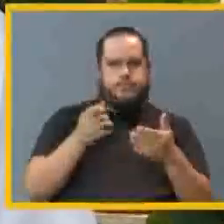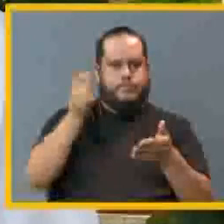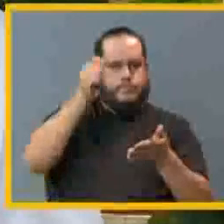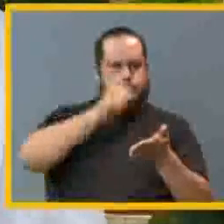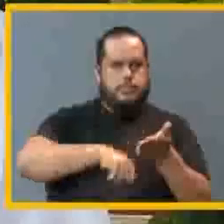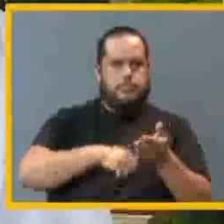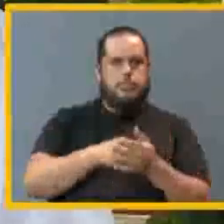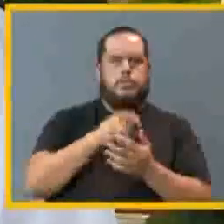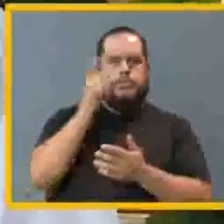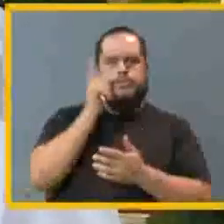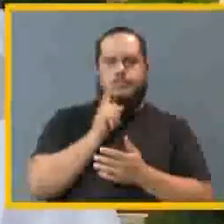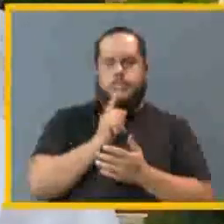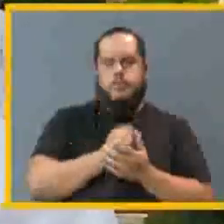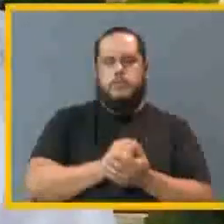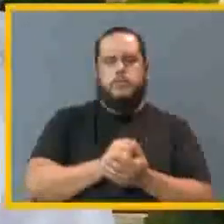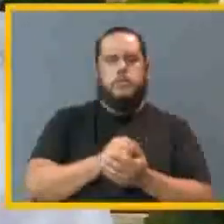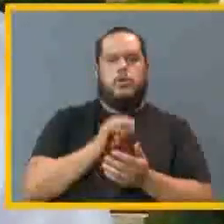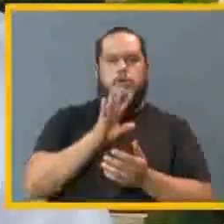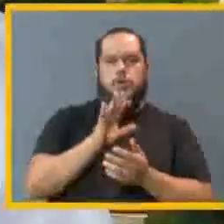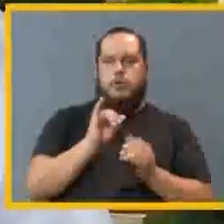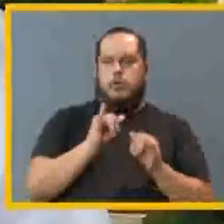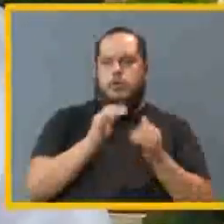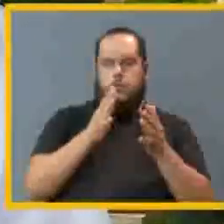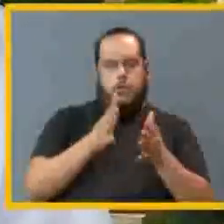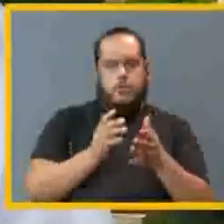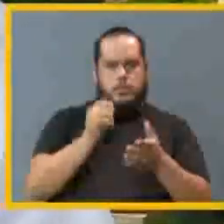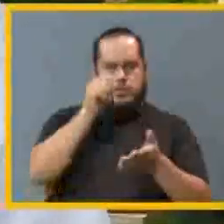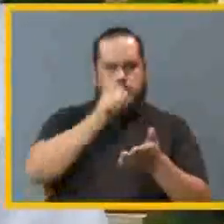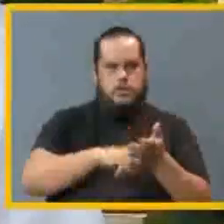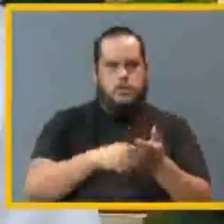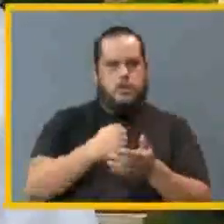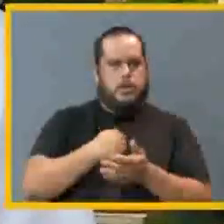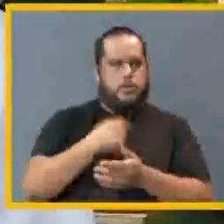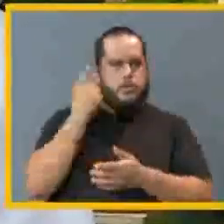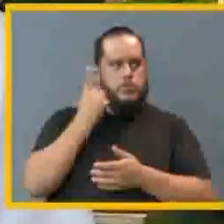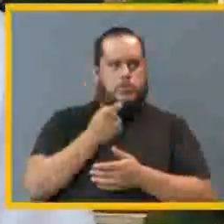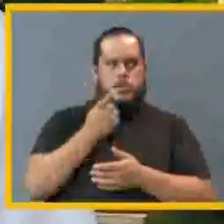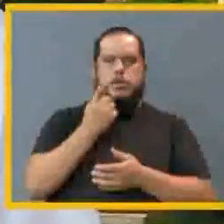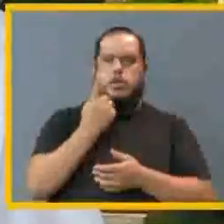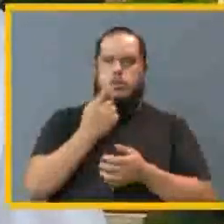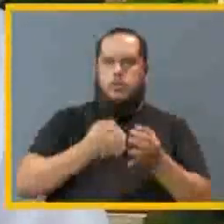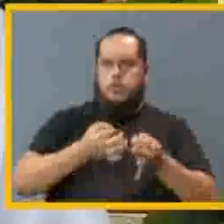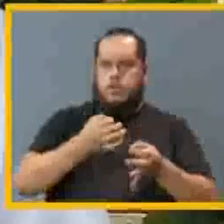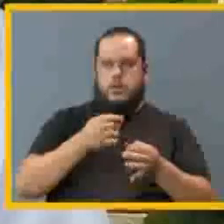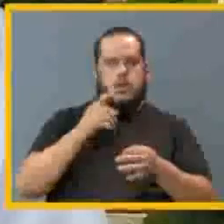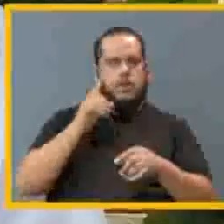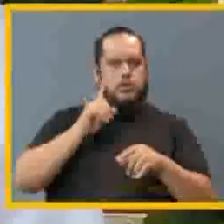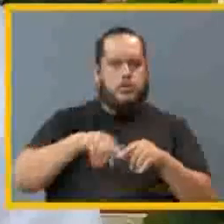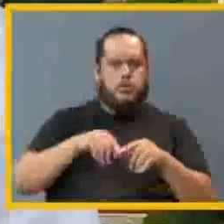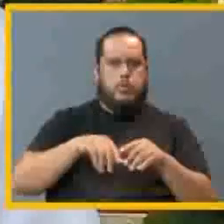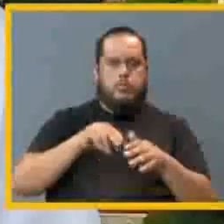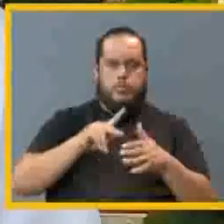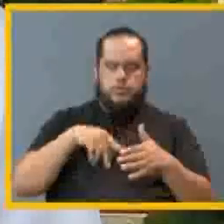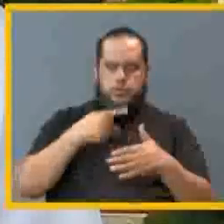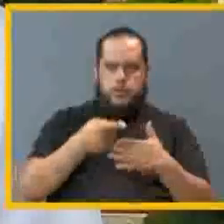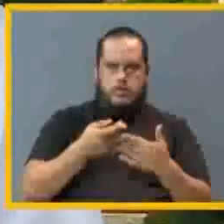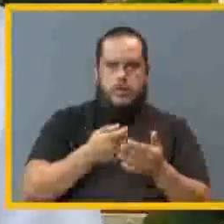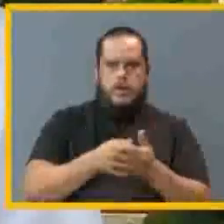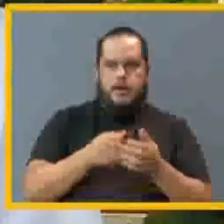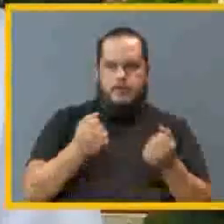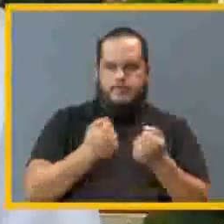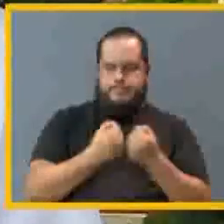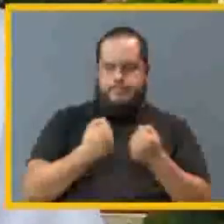ya Limón está con solo 5 jugadores inscritos. Tenemos órdenes de un juez también de que no podemos programarle. Y él tiene